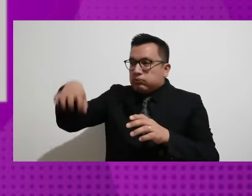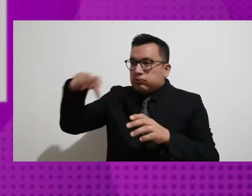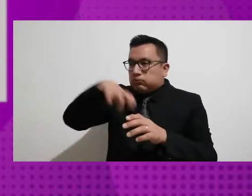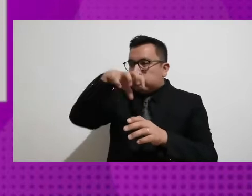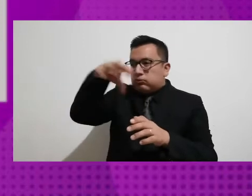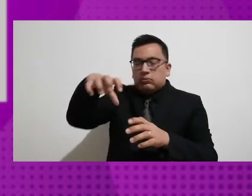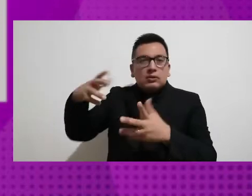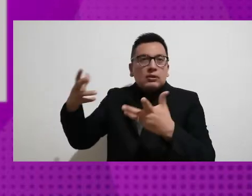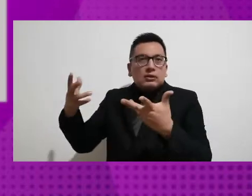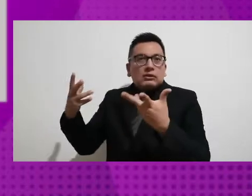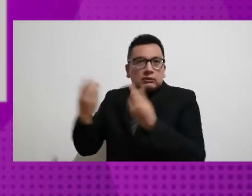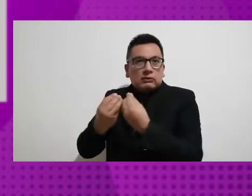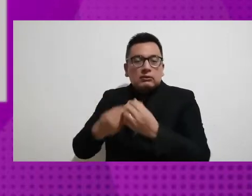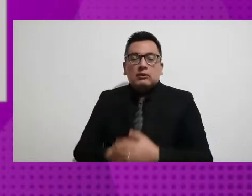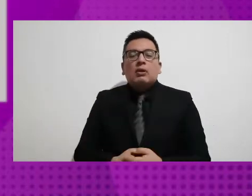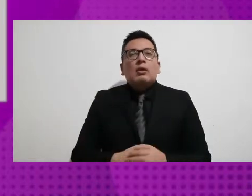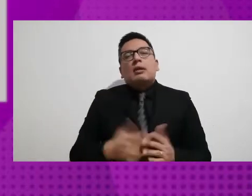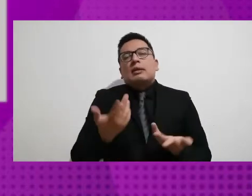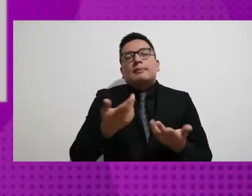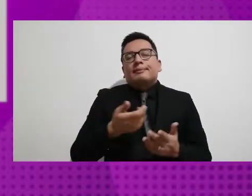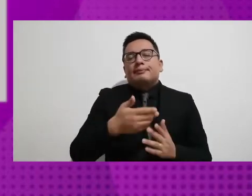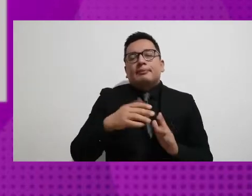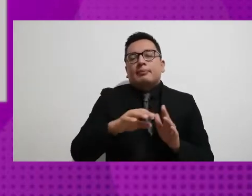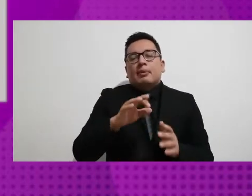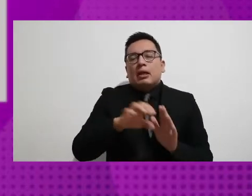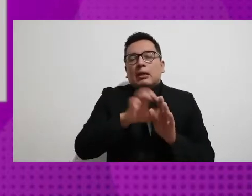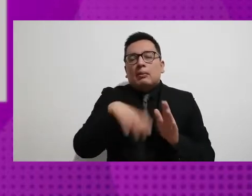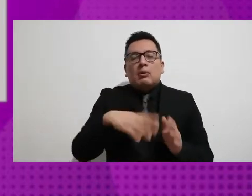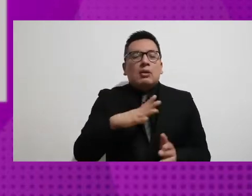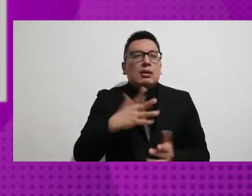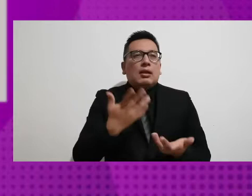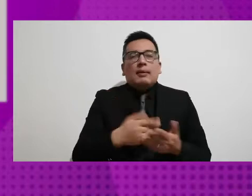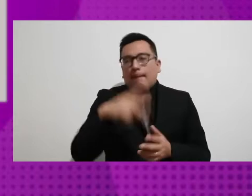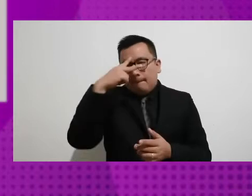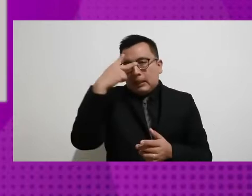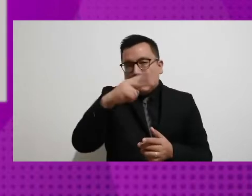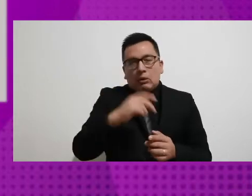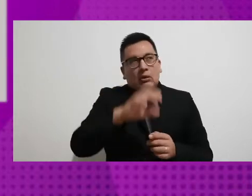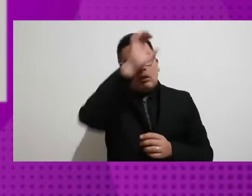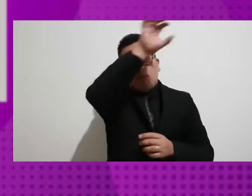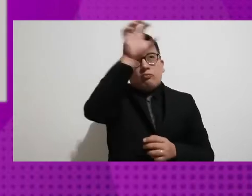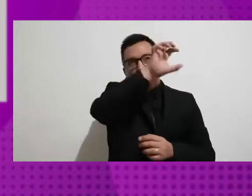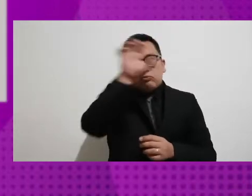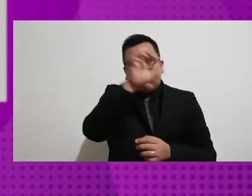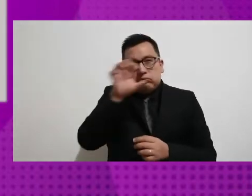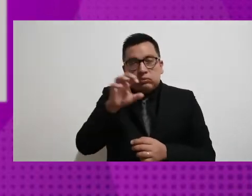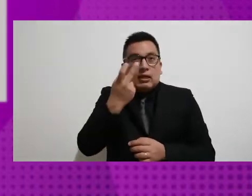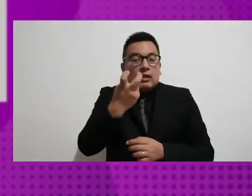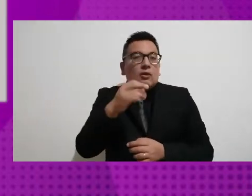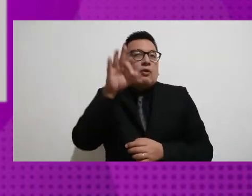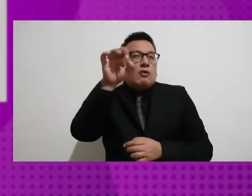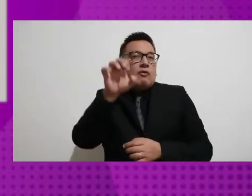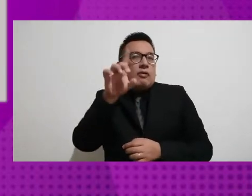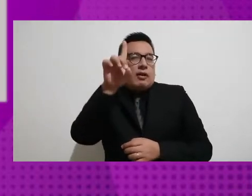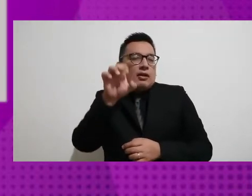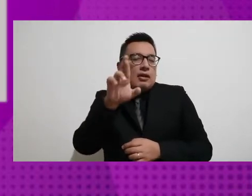Llámense estados, llámense sindicatos, llámense agrupaciones, asociaciones, etcétera. Y